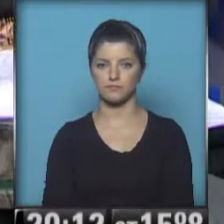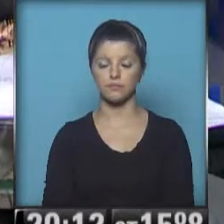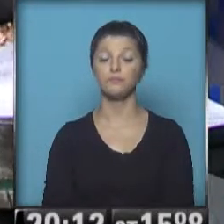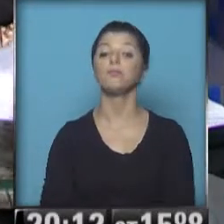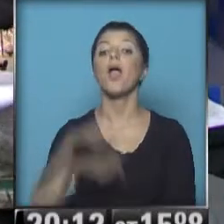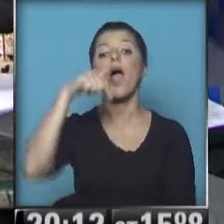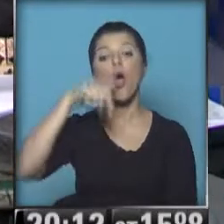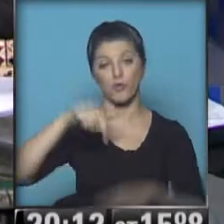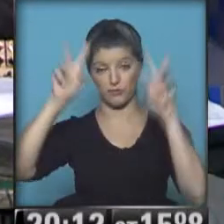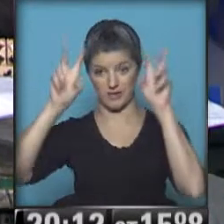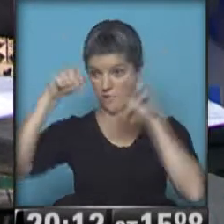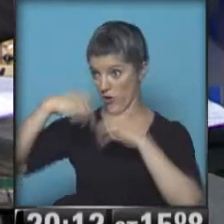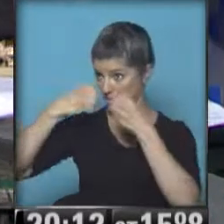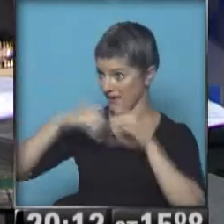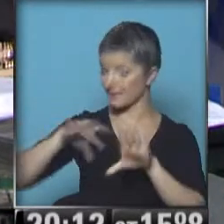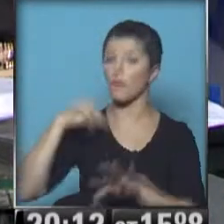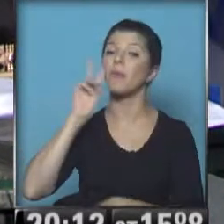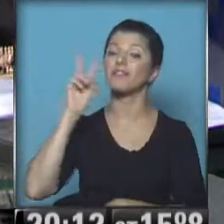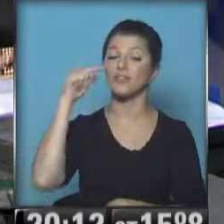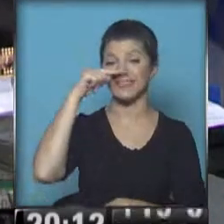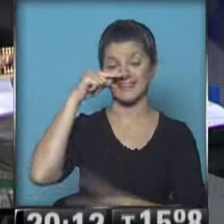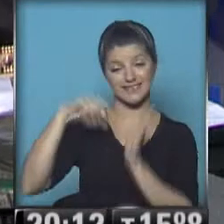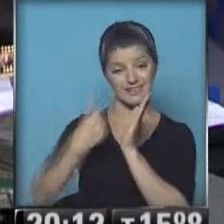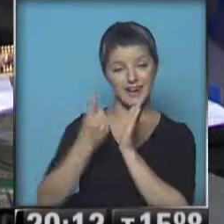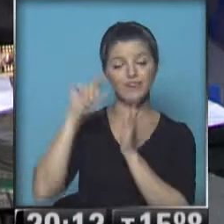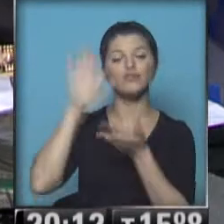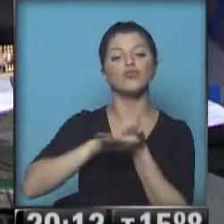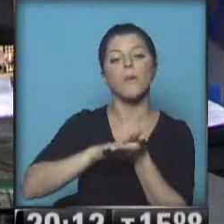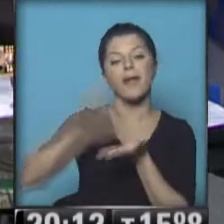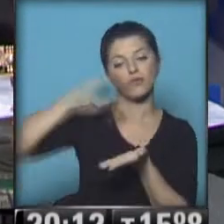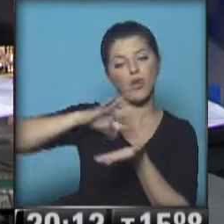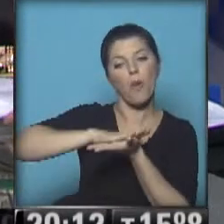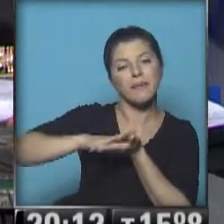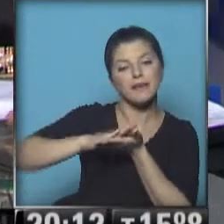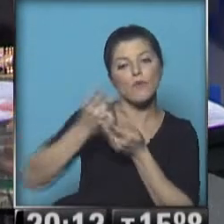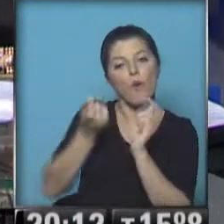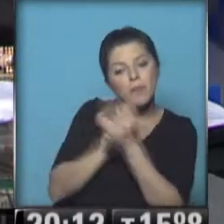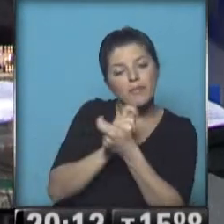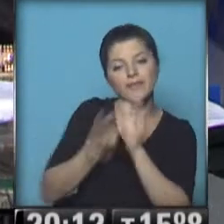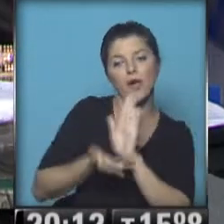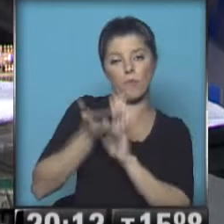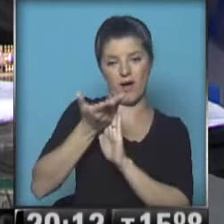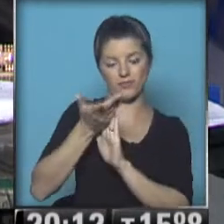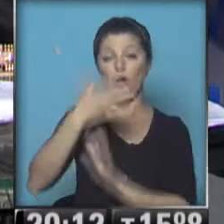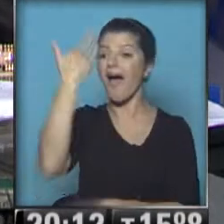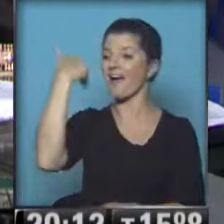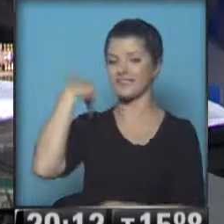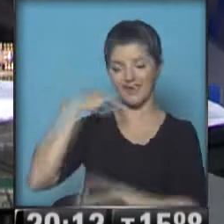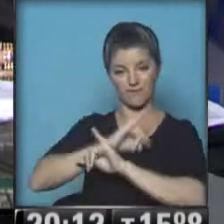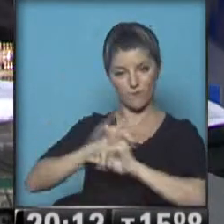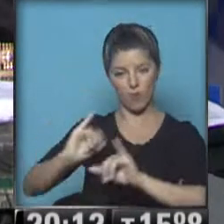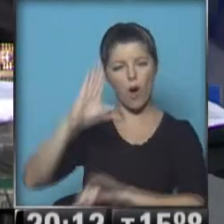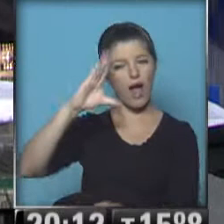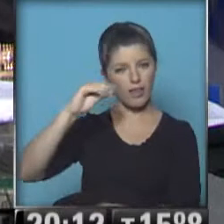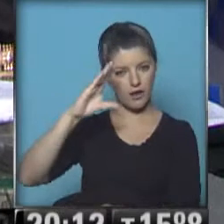Y ahora uno de los temas con los cuales comenzamos esta edición de Visión 7 Central, el aumento del salario mínimo vital y móvil. El anuncio fue ayer en horas de la noche,